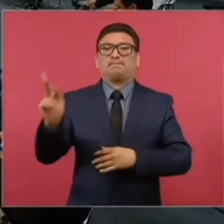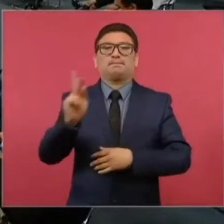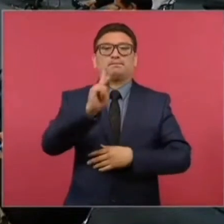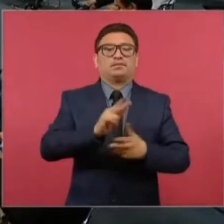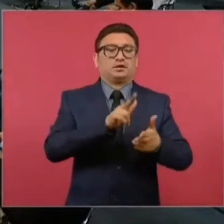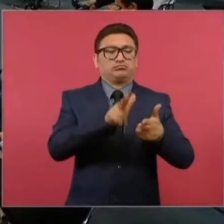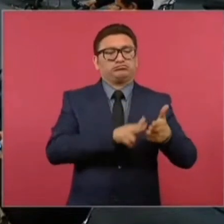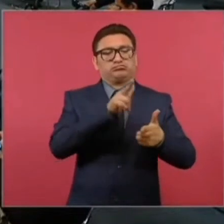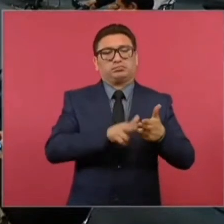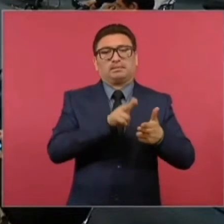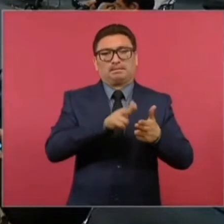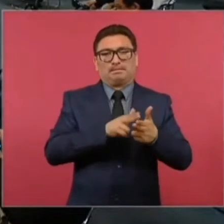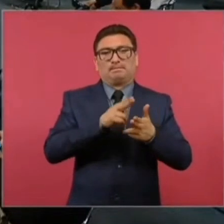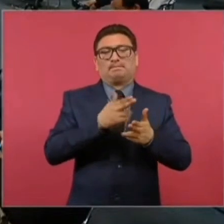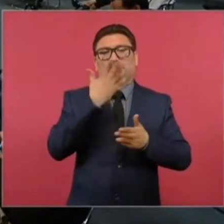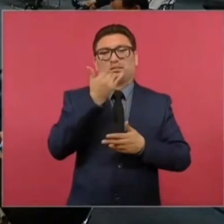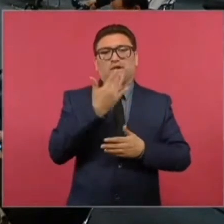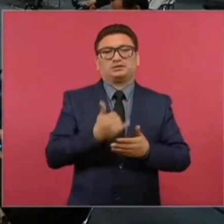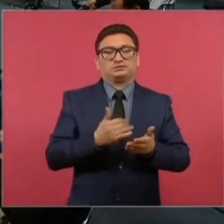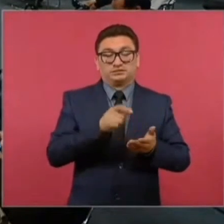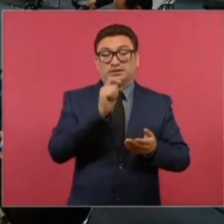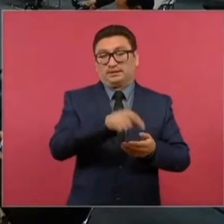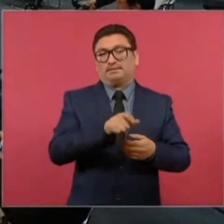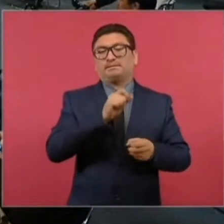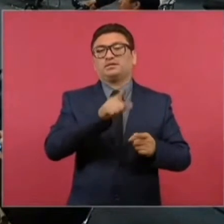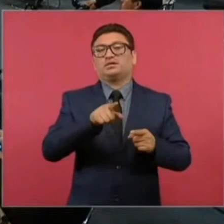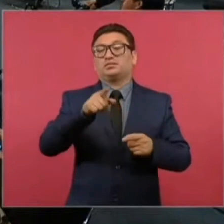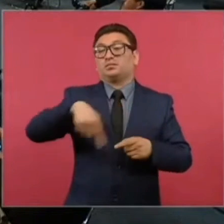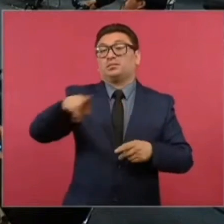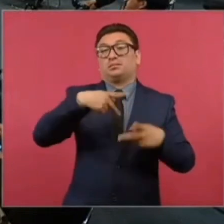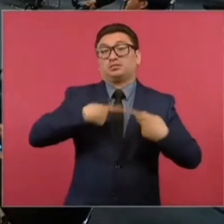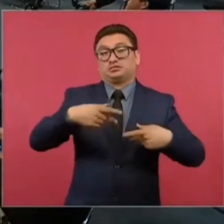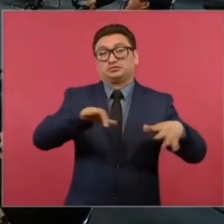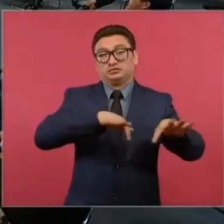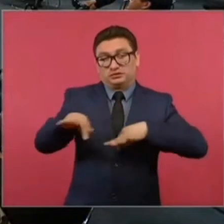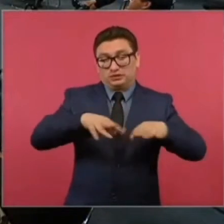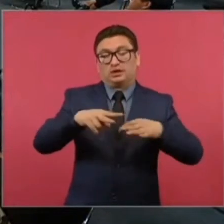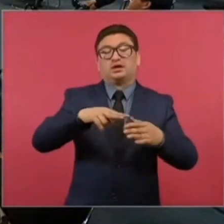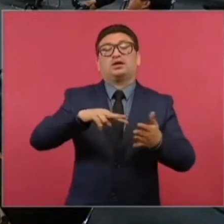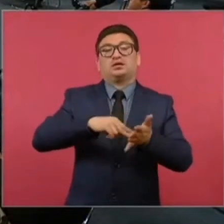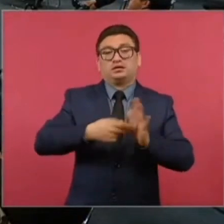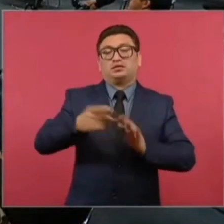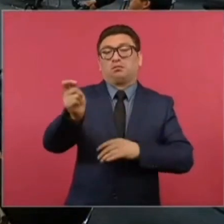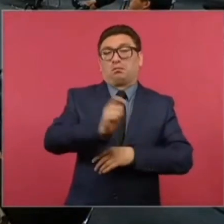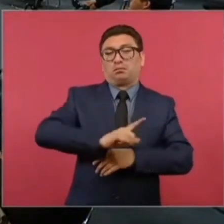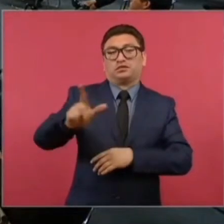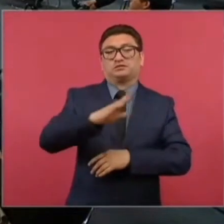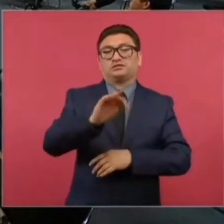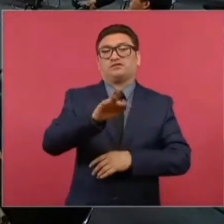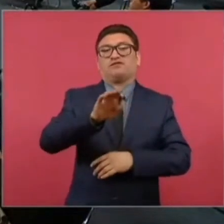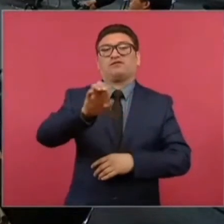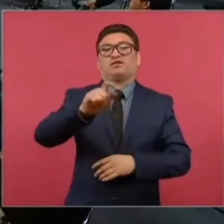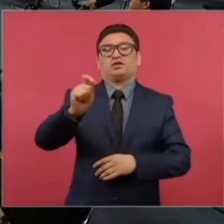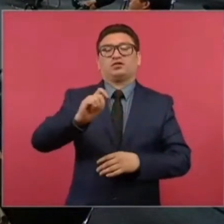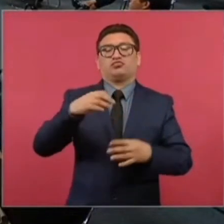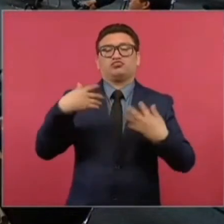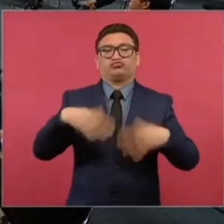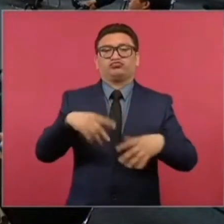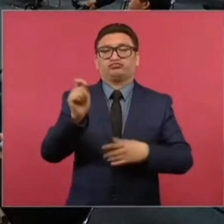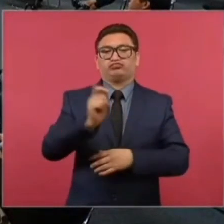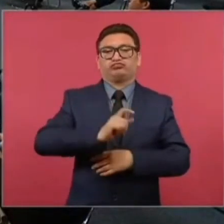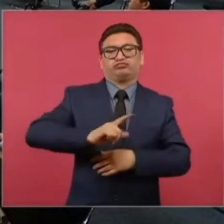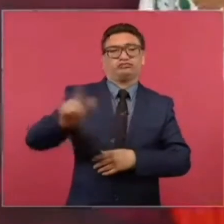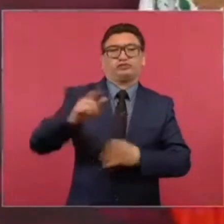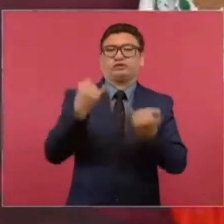Maya. Tenemos los trabajadores y los técnicos de la Comisión Federal de Electricidad, como los